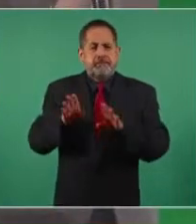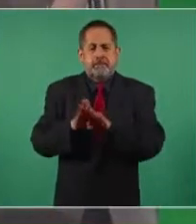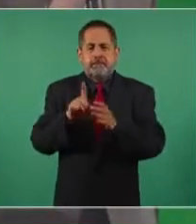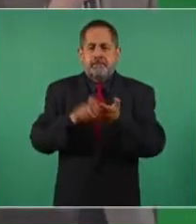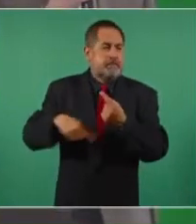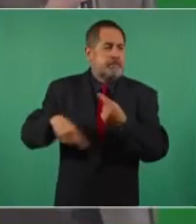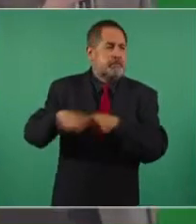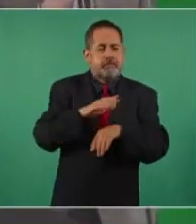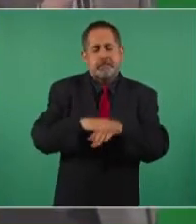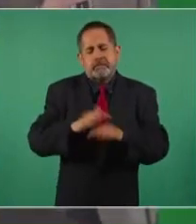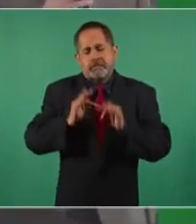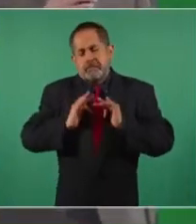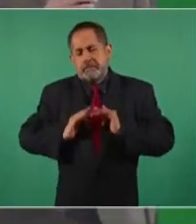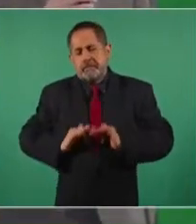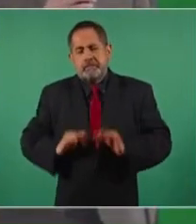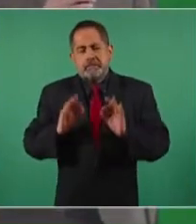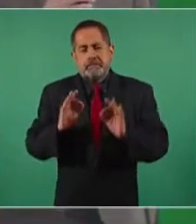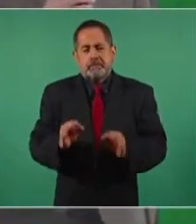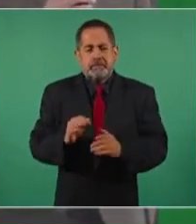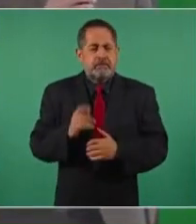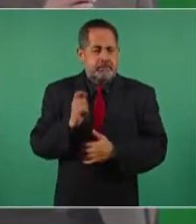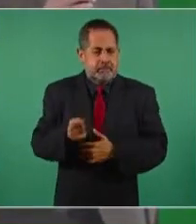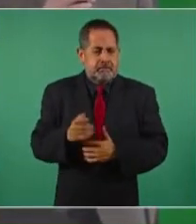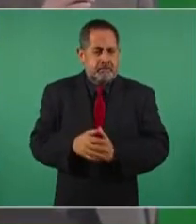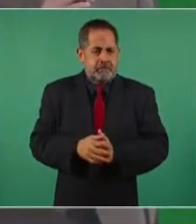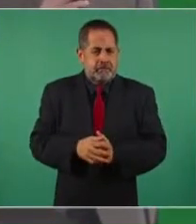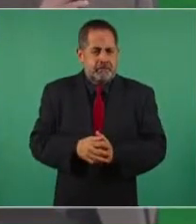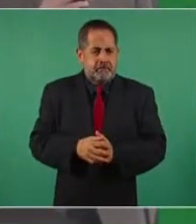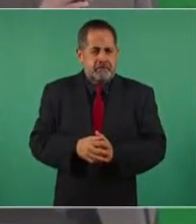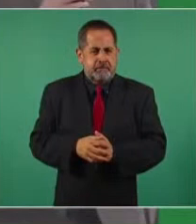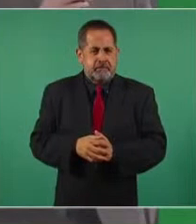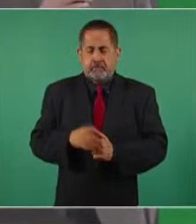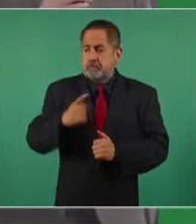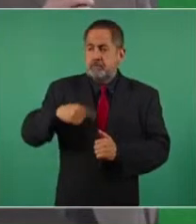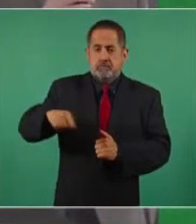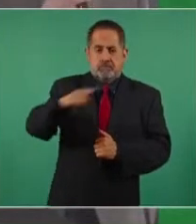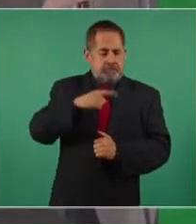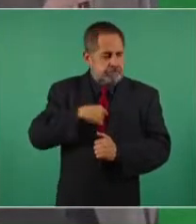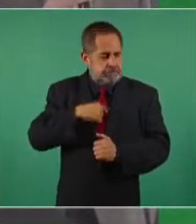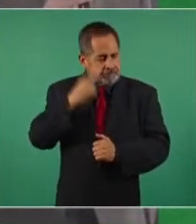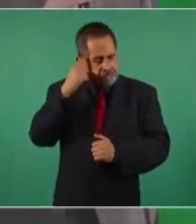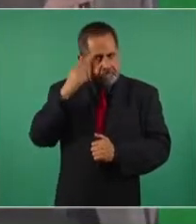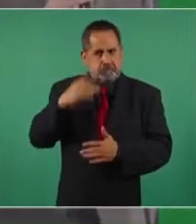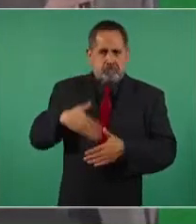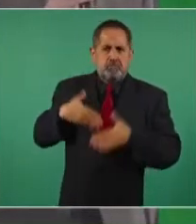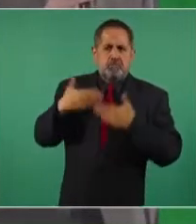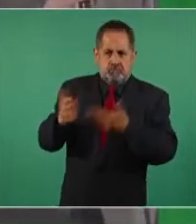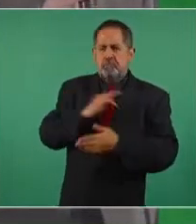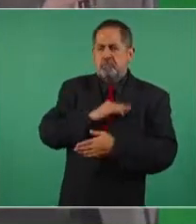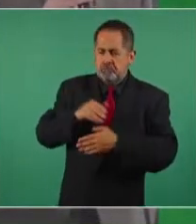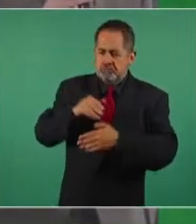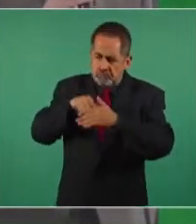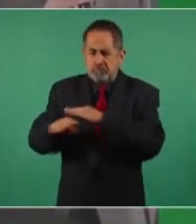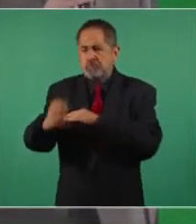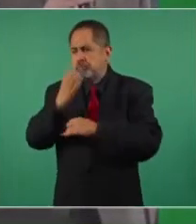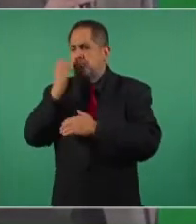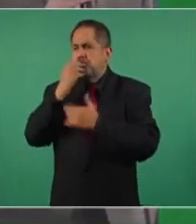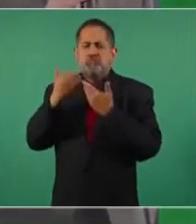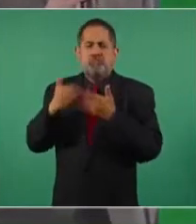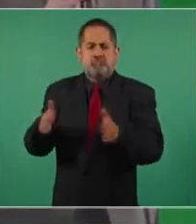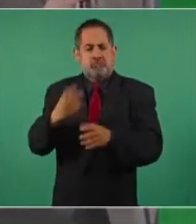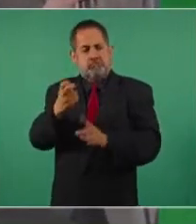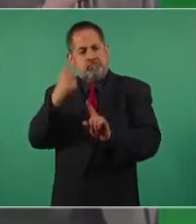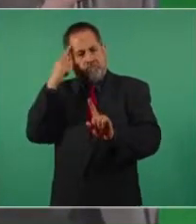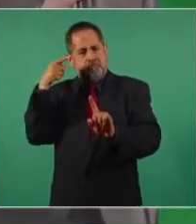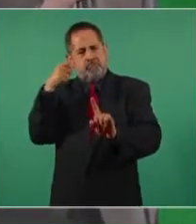tranquilidad y darles un grado de confianza será el principal reto de este